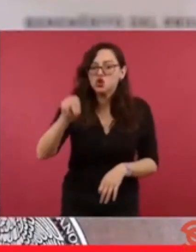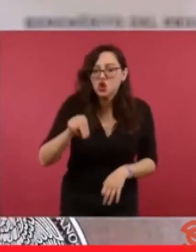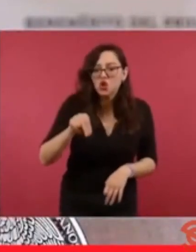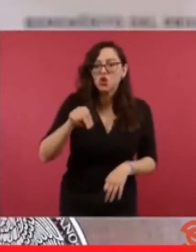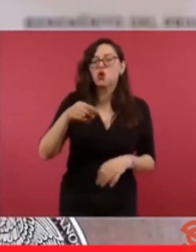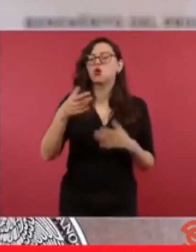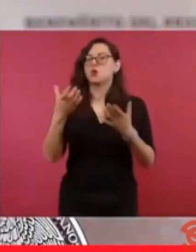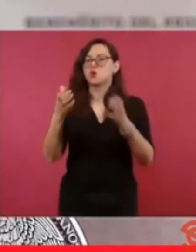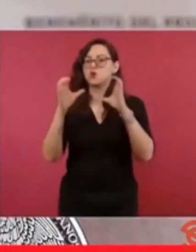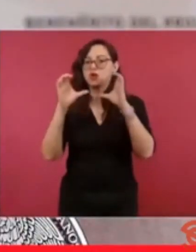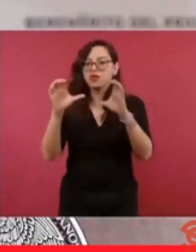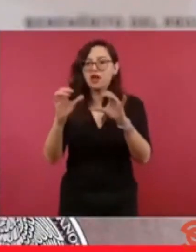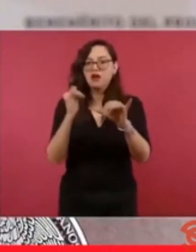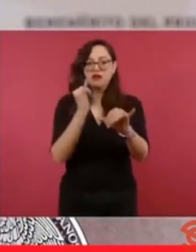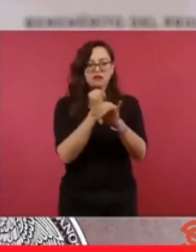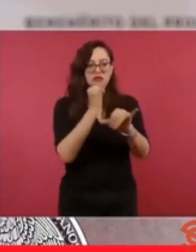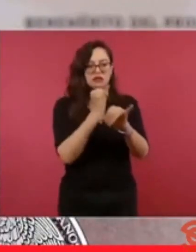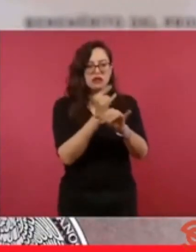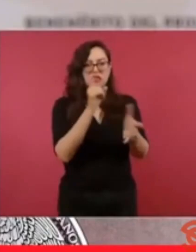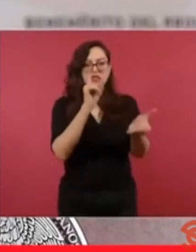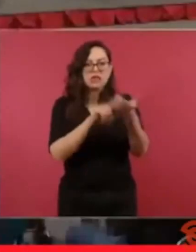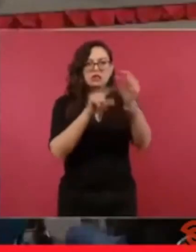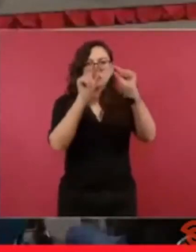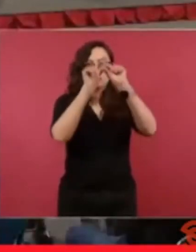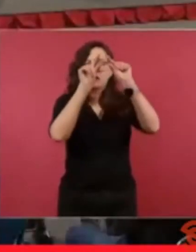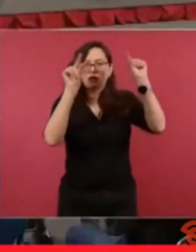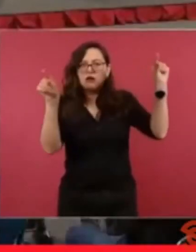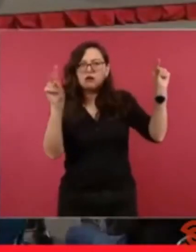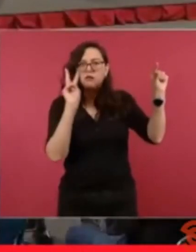de internet que visitamos son